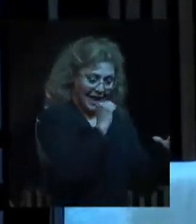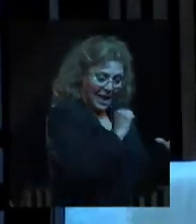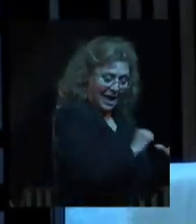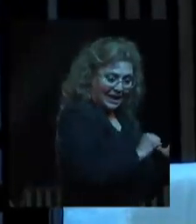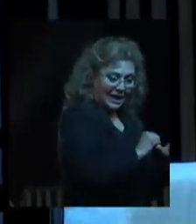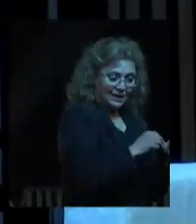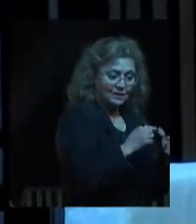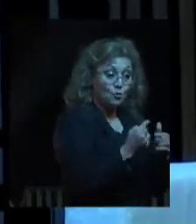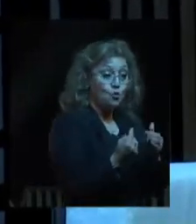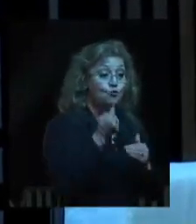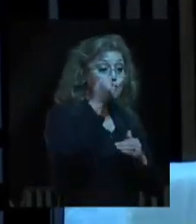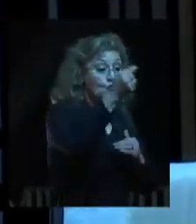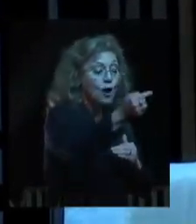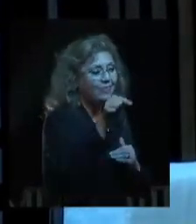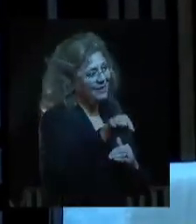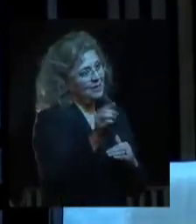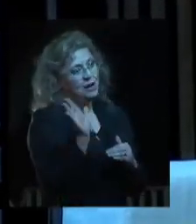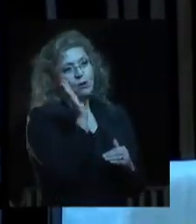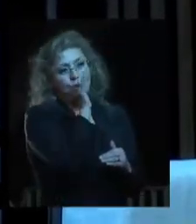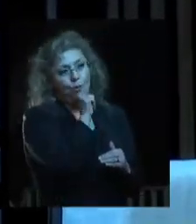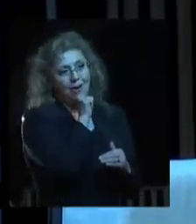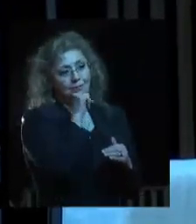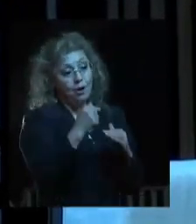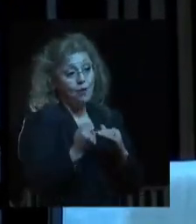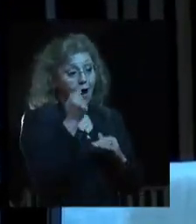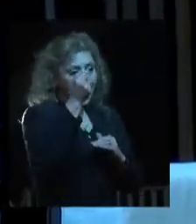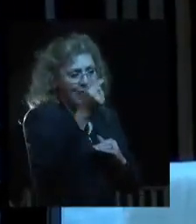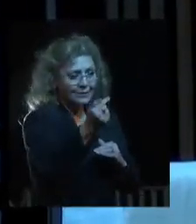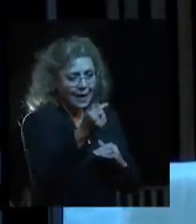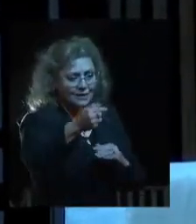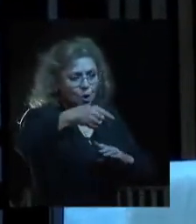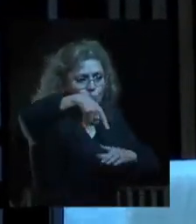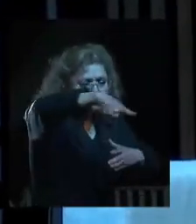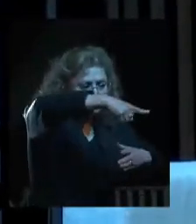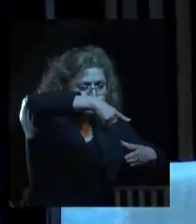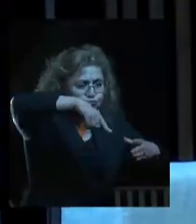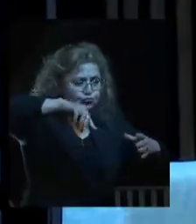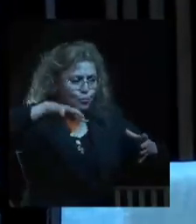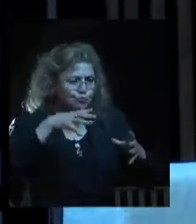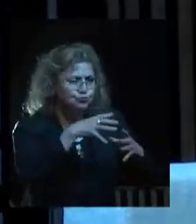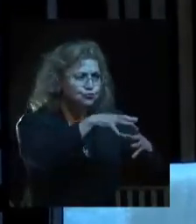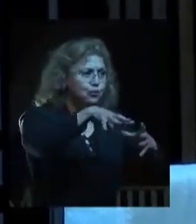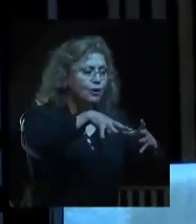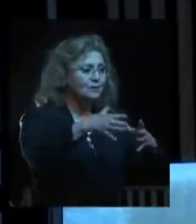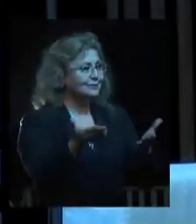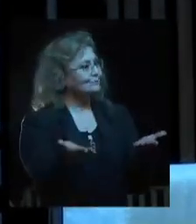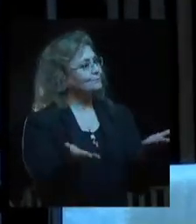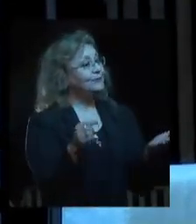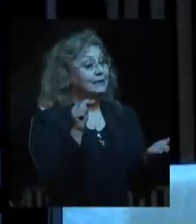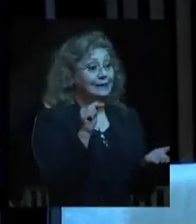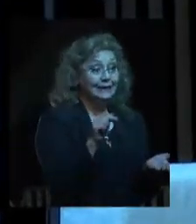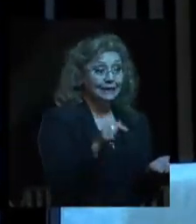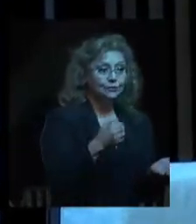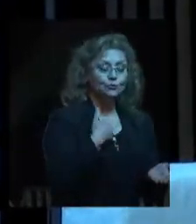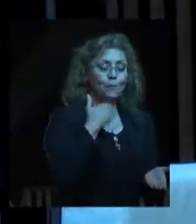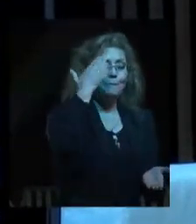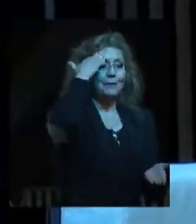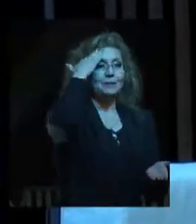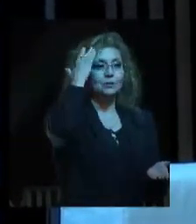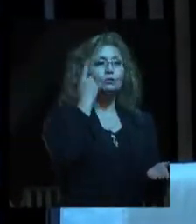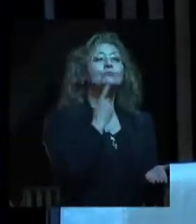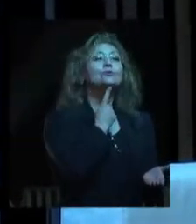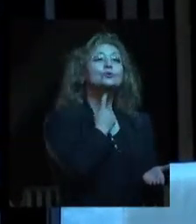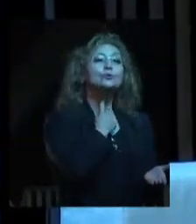en el lado de atrás? ¿Por qué en el lado de atrás se ven más cráteres que en el lado de adelante? Esas cuestiones yo las encuentro que es muy